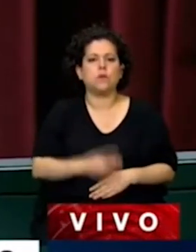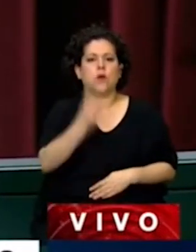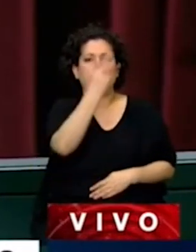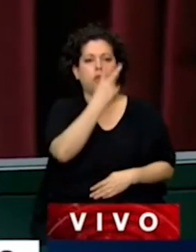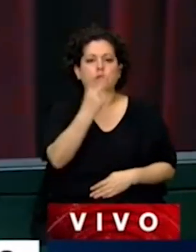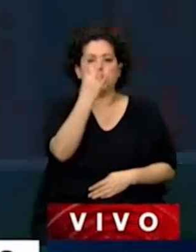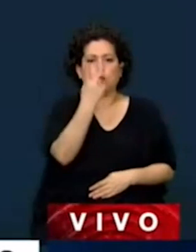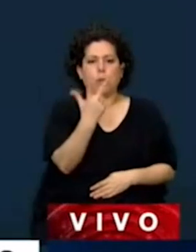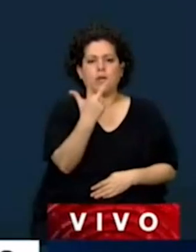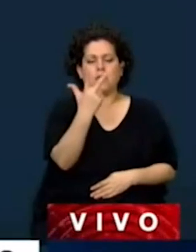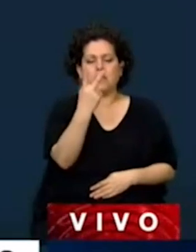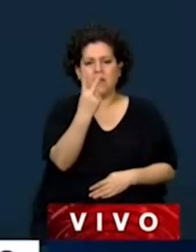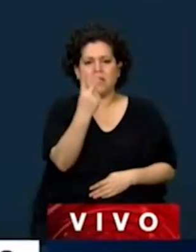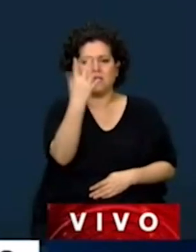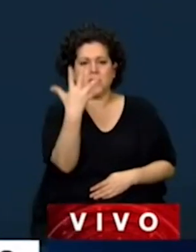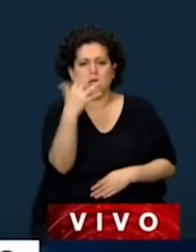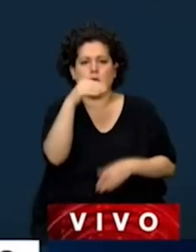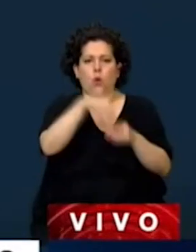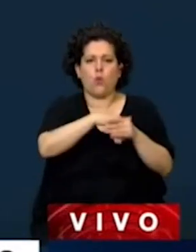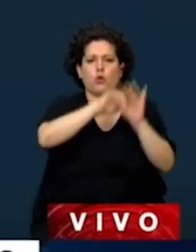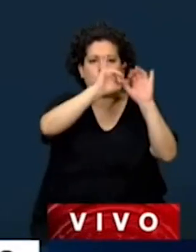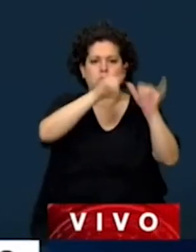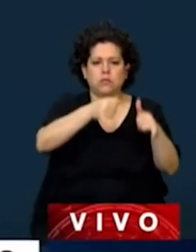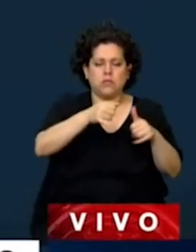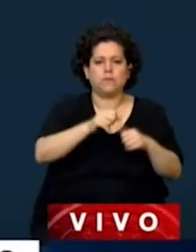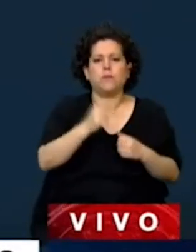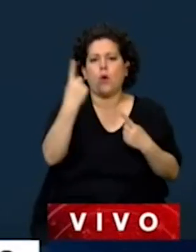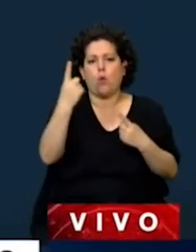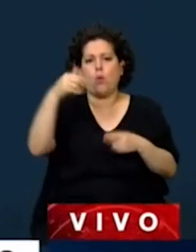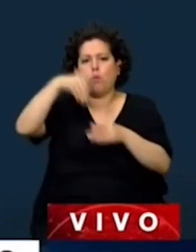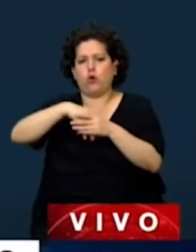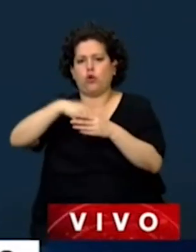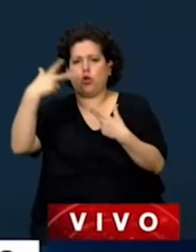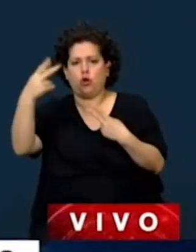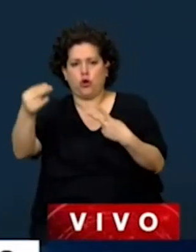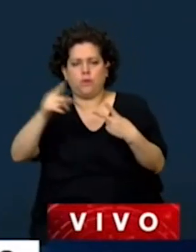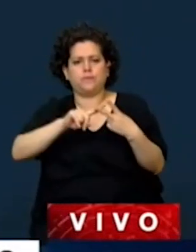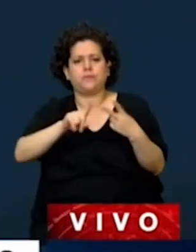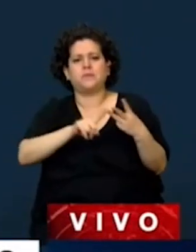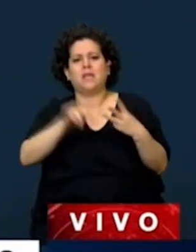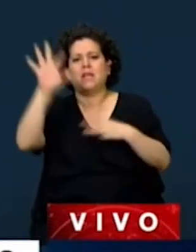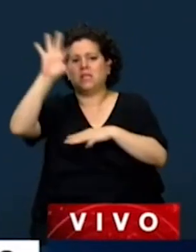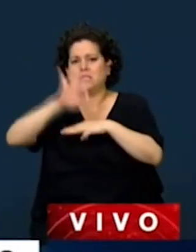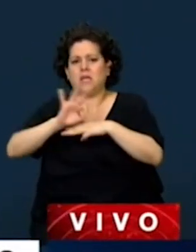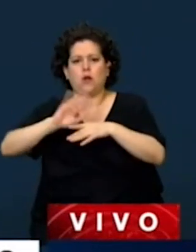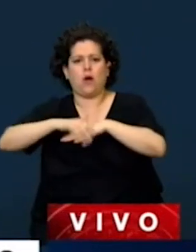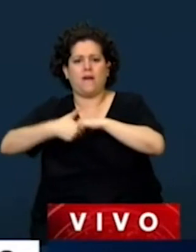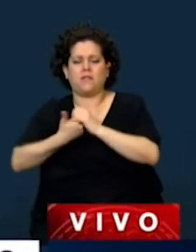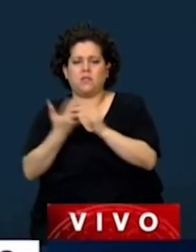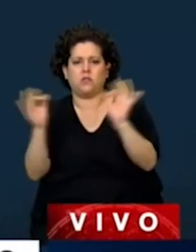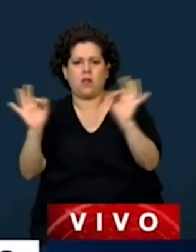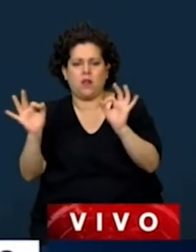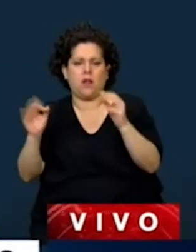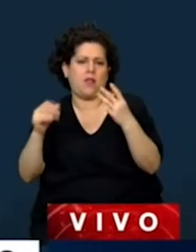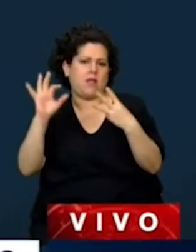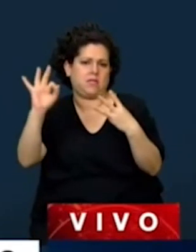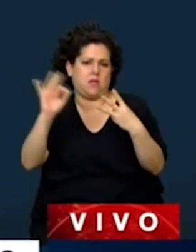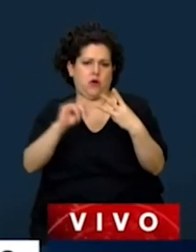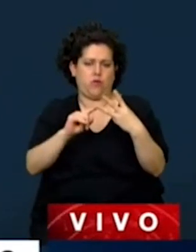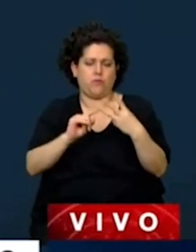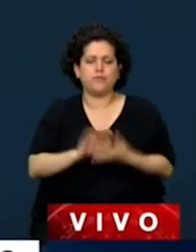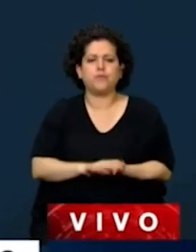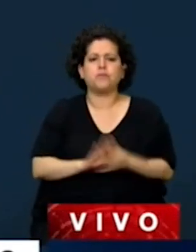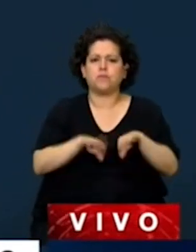225 afirmativos uno negativo 0 son las abstenciones